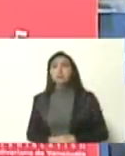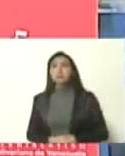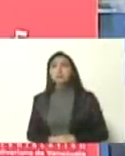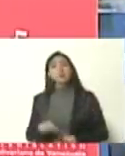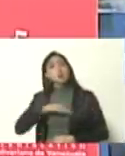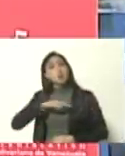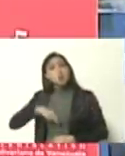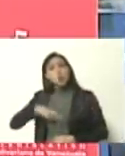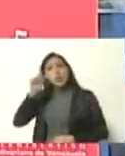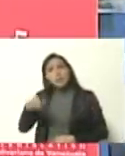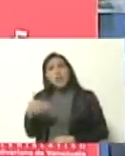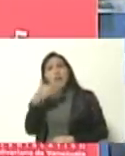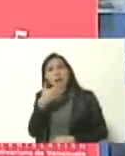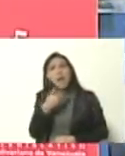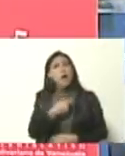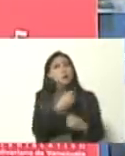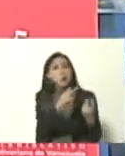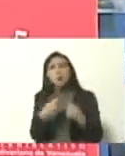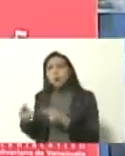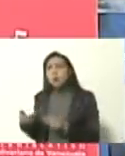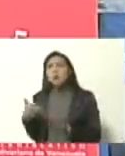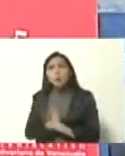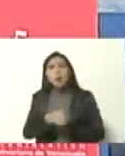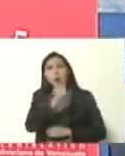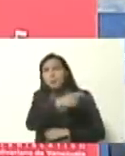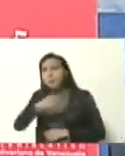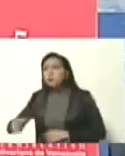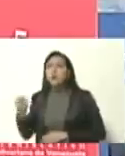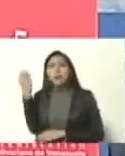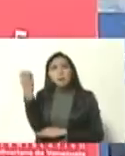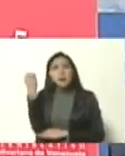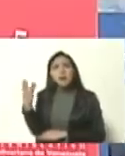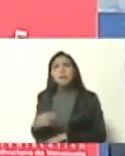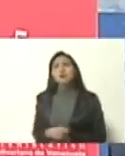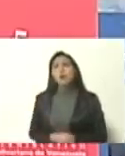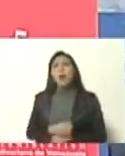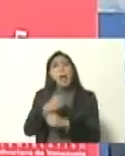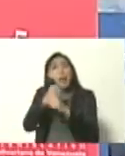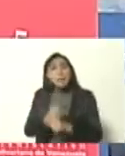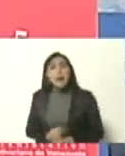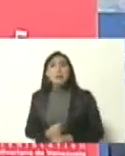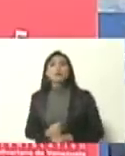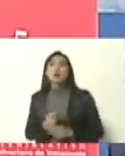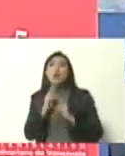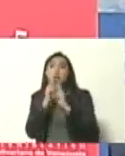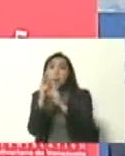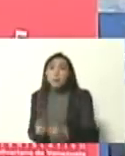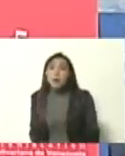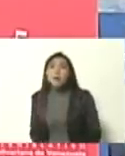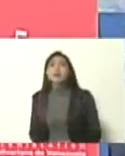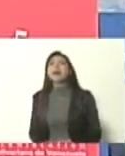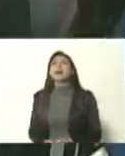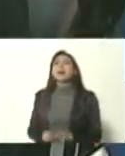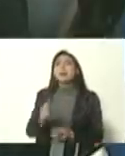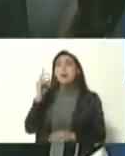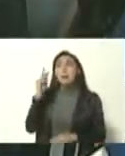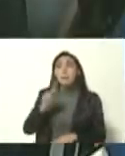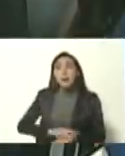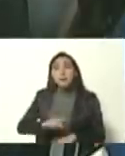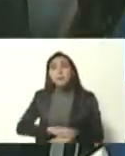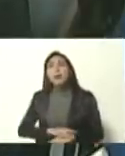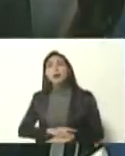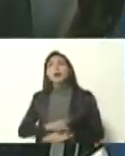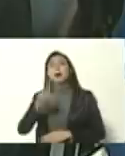enviamos cartas a los parlamentos, estamos esperando ya respuesta, de Panamá, de Paraguay,